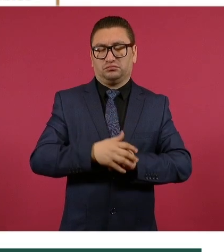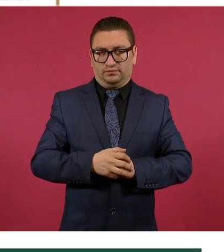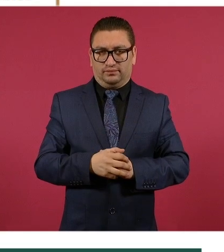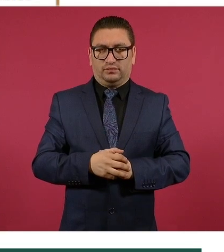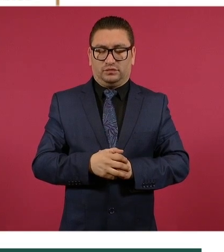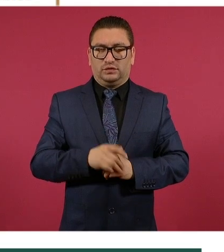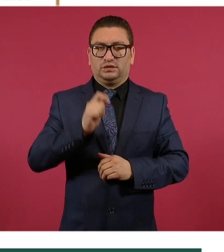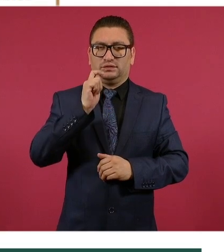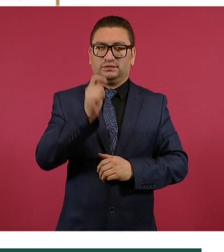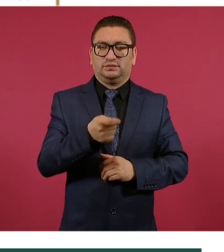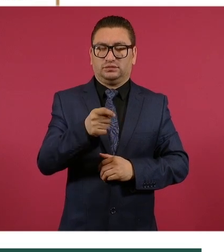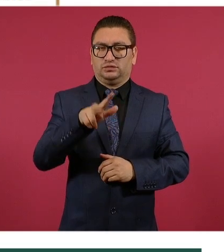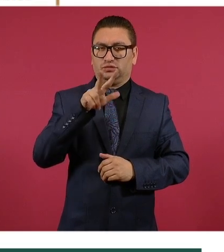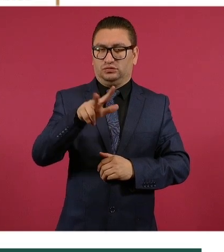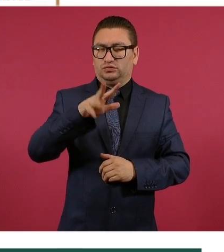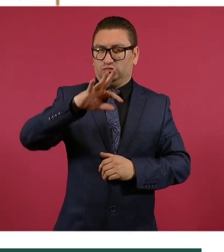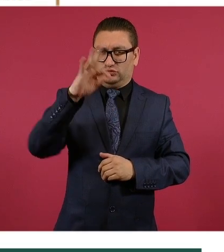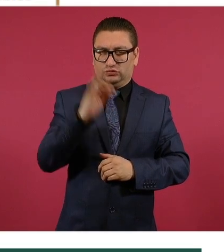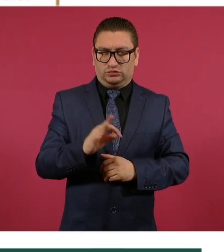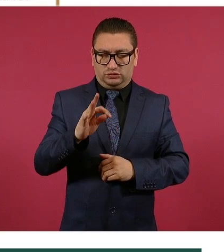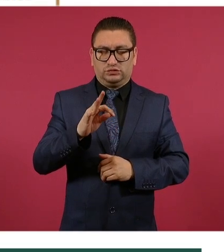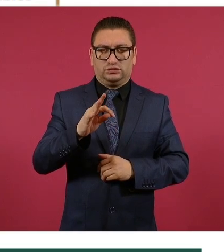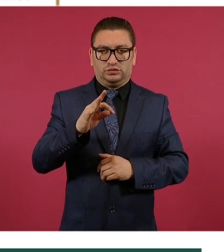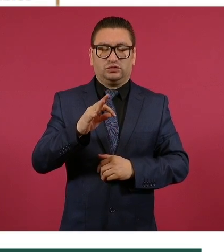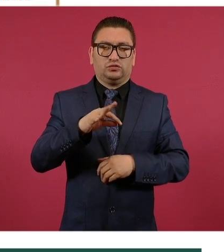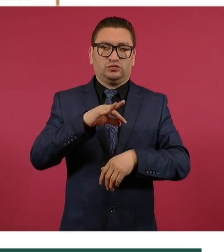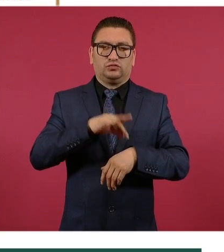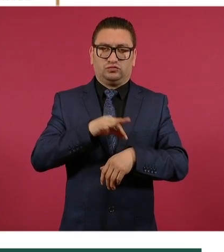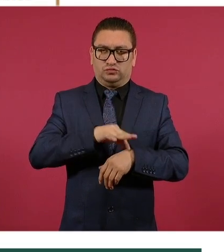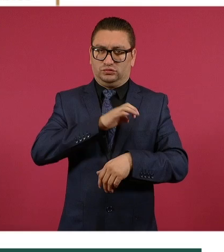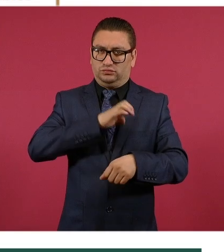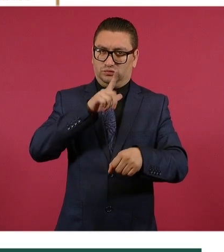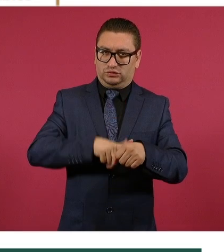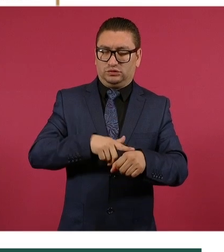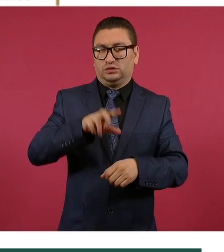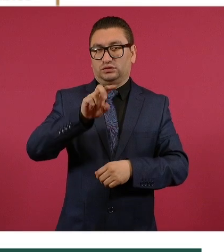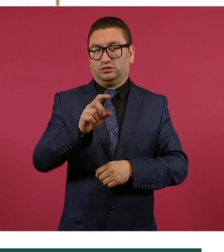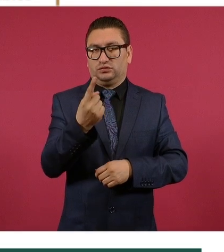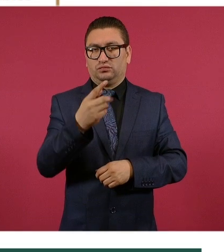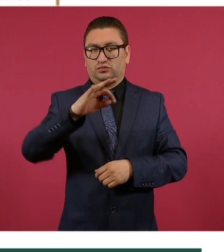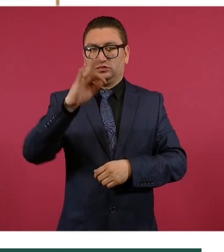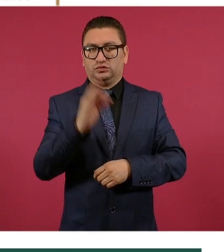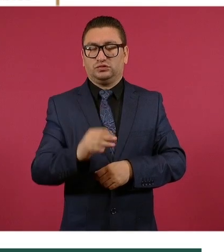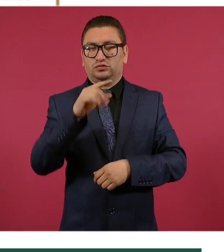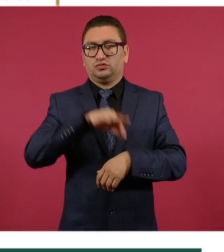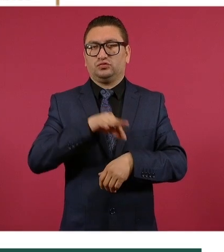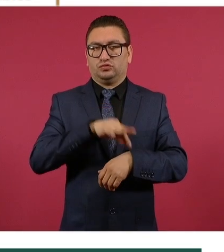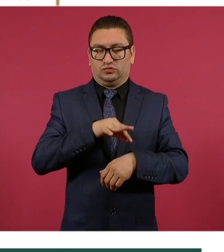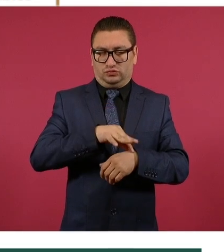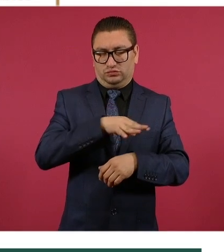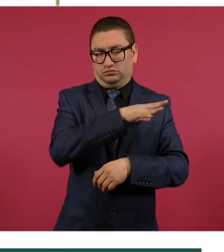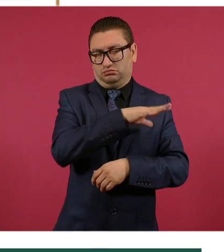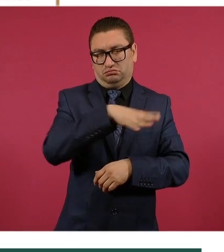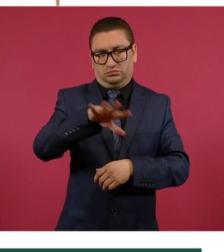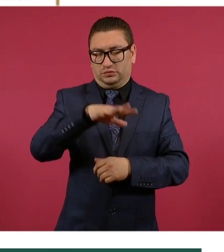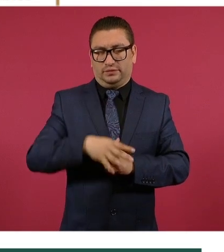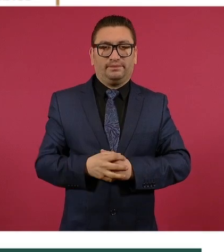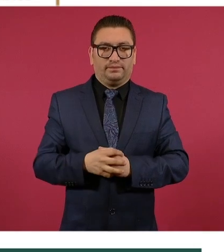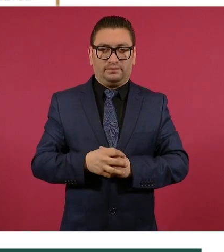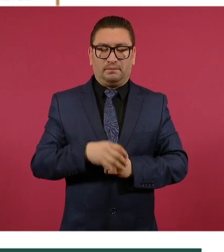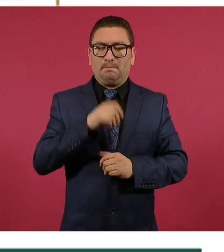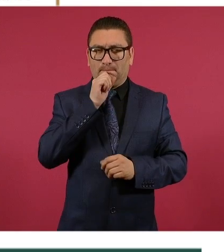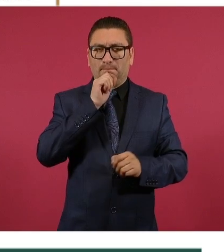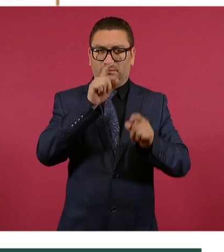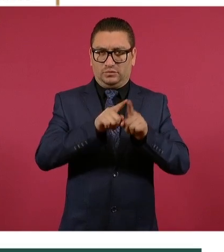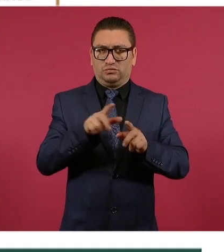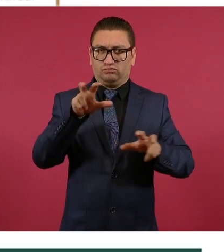Esto es un incremento de 18% en el caso de especialistas y 31% en el caso de médicos generales. También